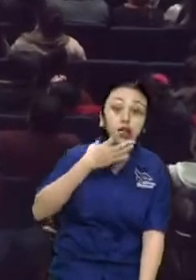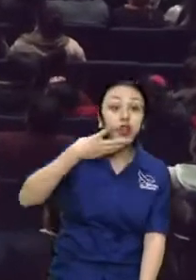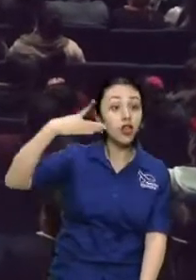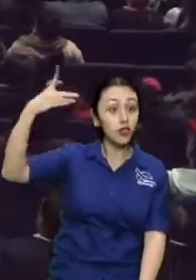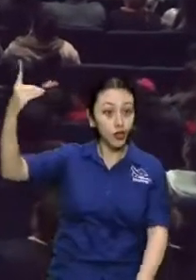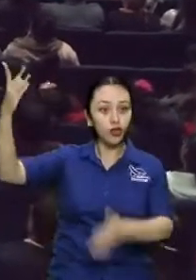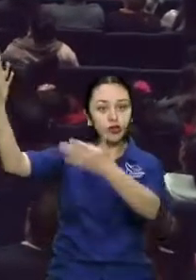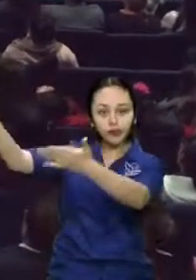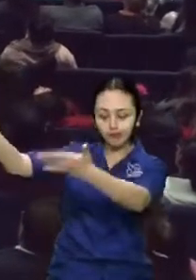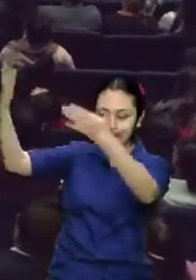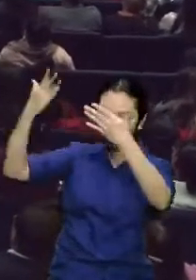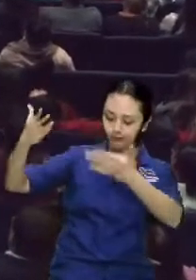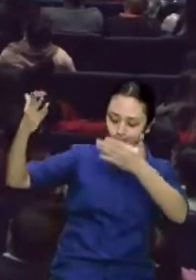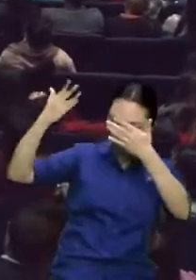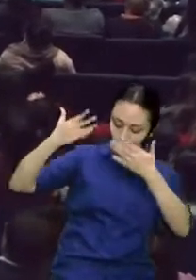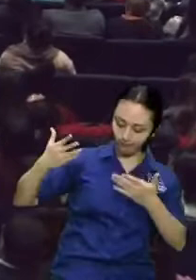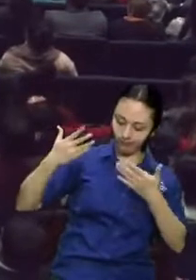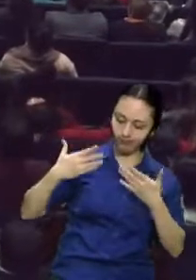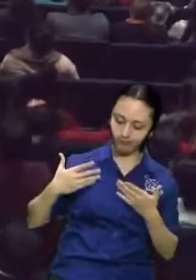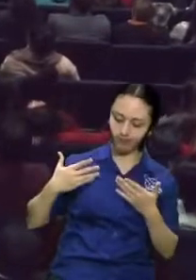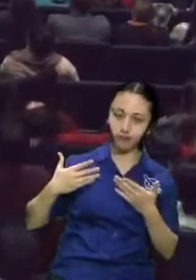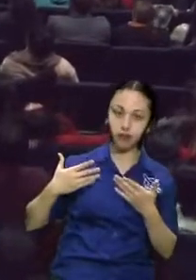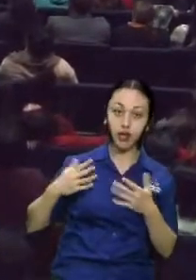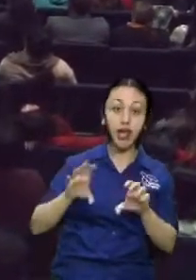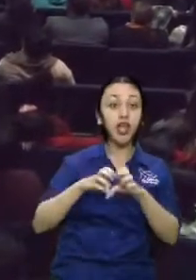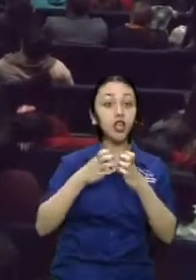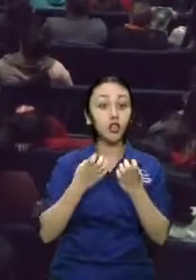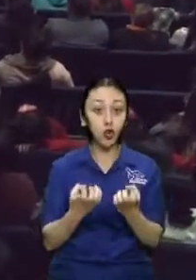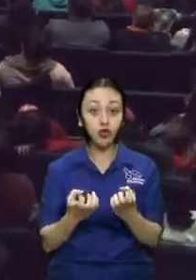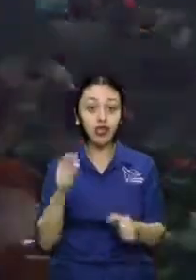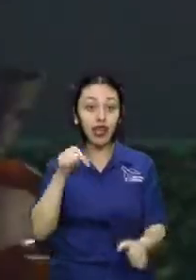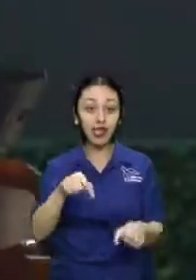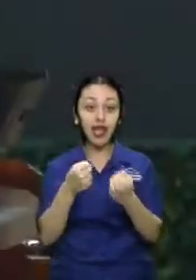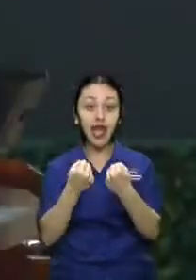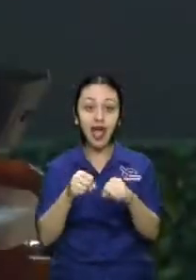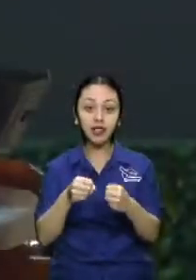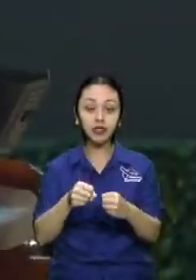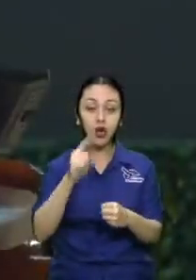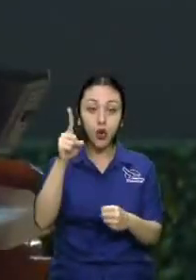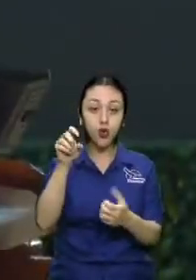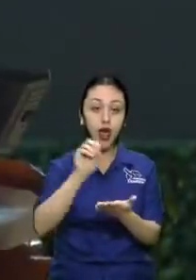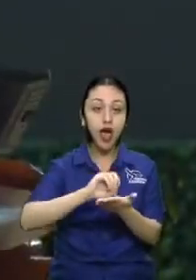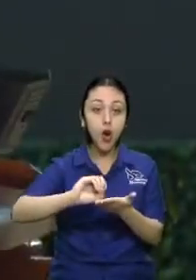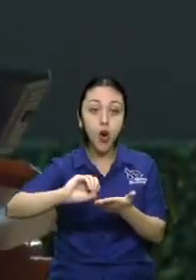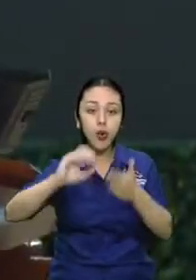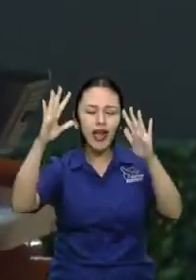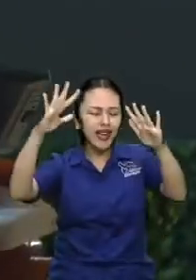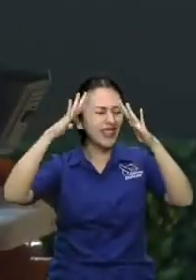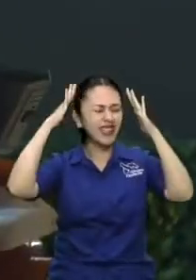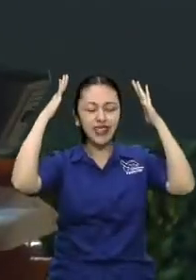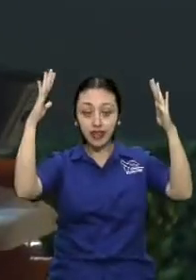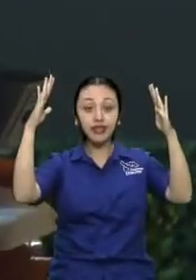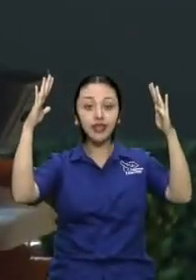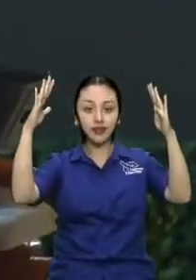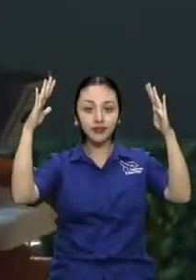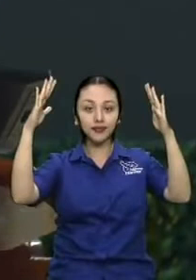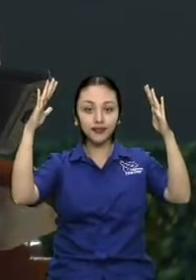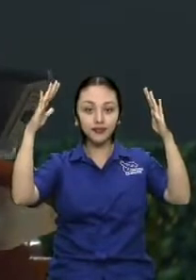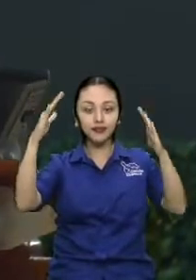que entonces hace una gran hazaña. ¿Por qué? Porque es mayor que Juan el Bautista.